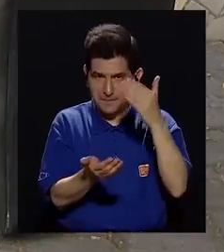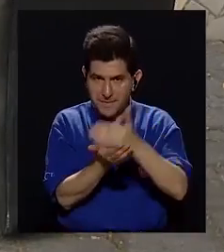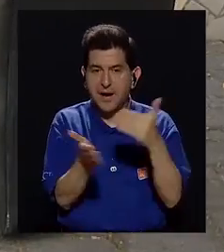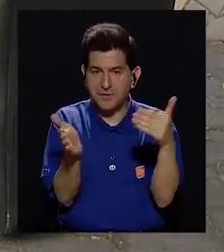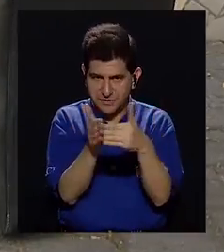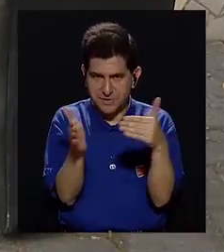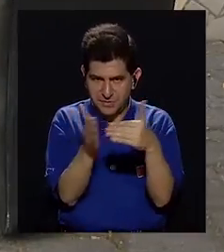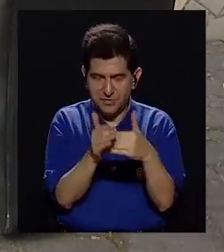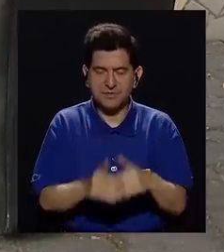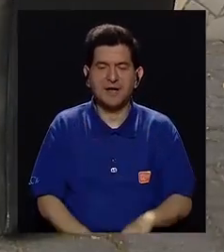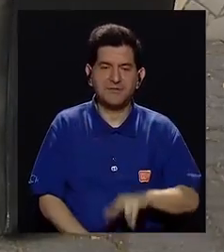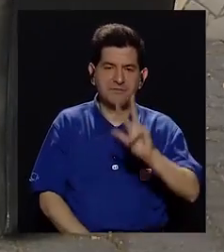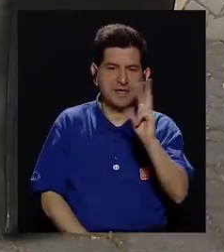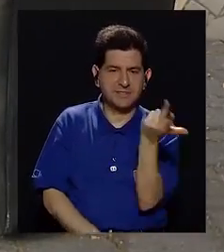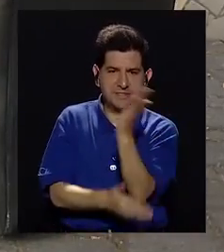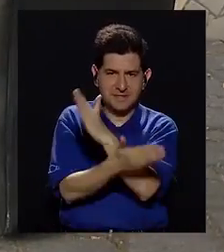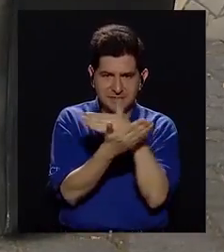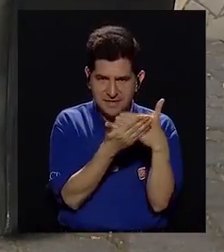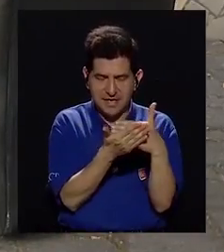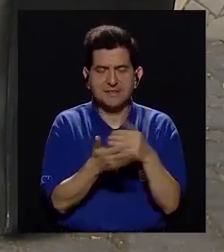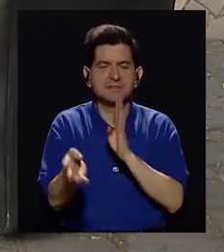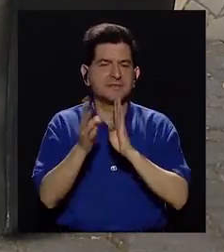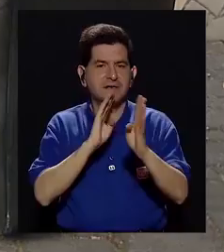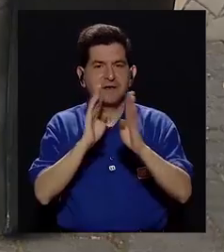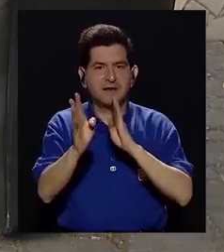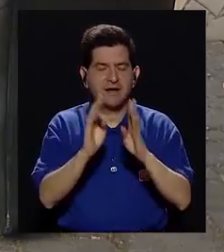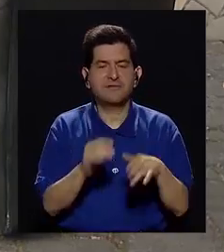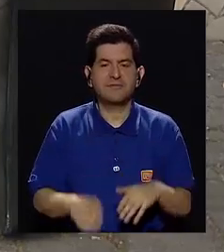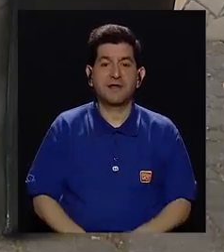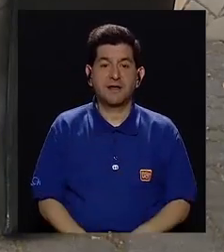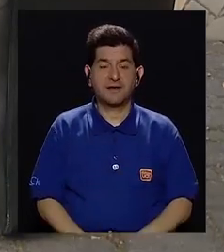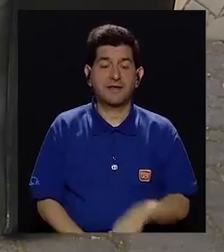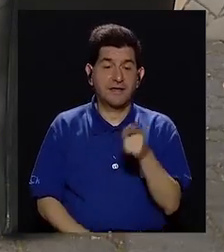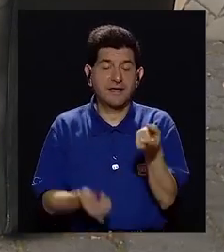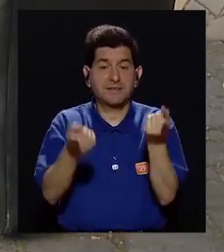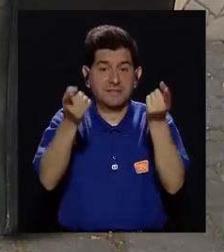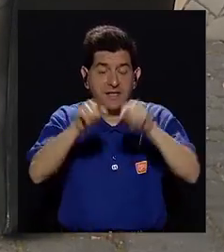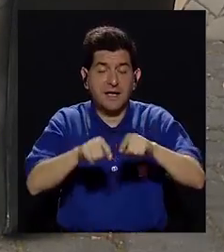nueva pausa en este momento para venir en el tercer bloque y conversar acerca de